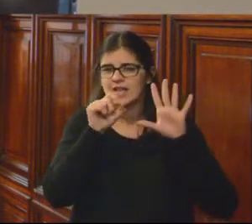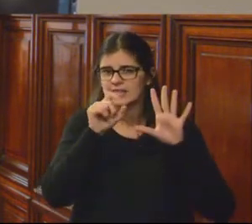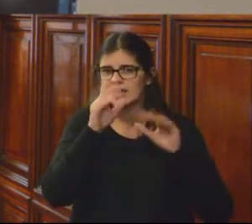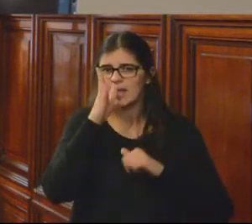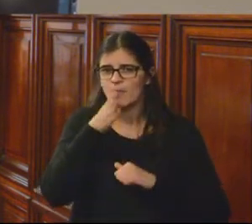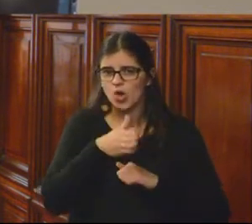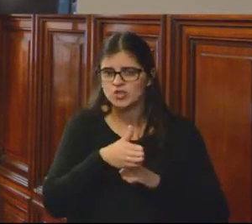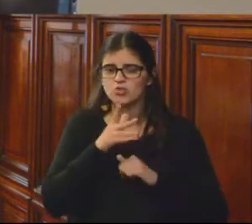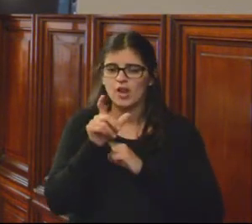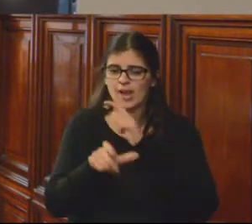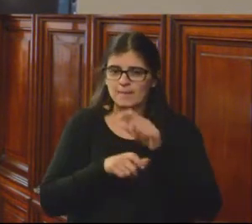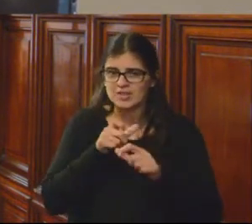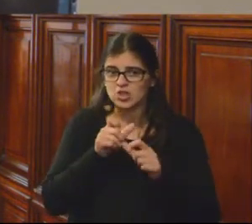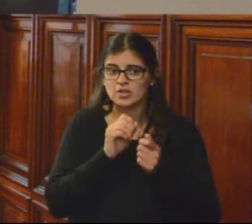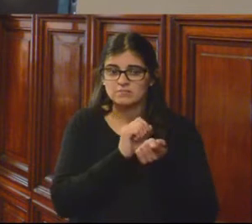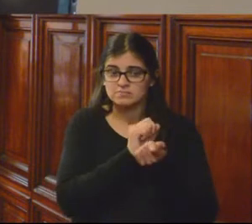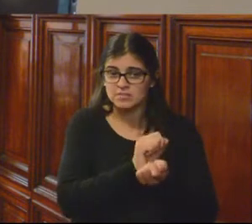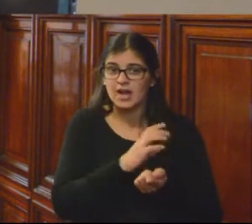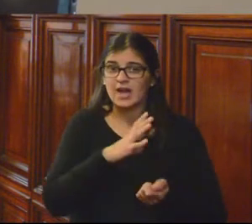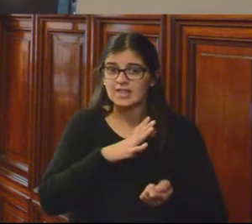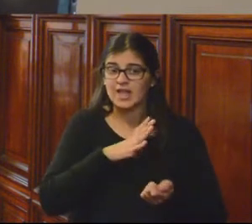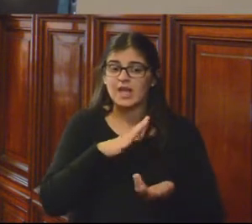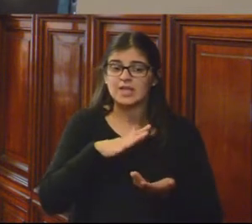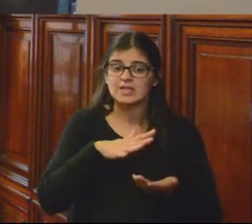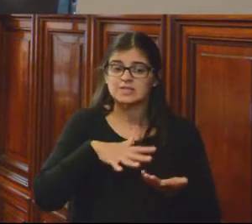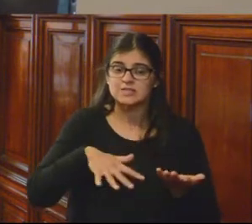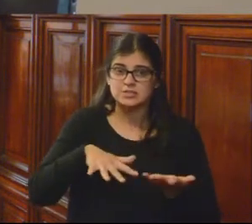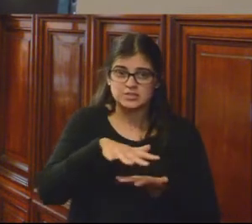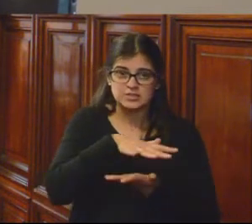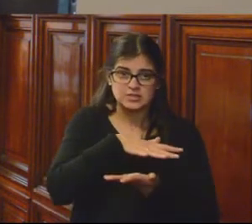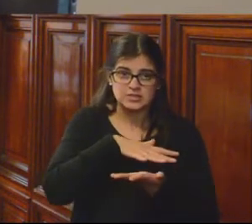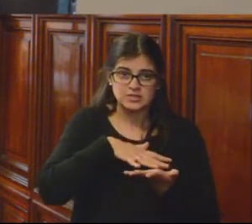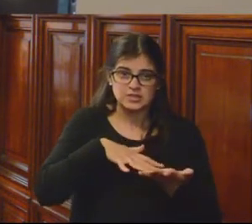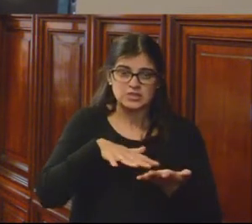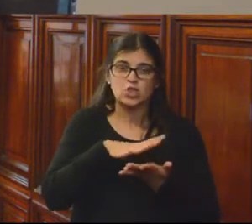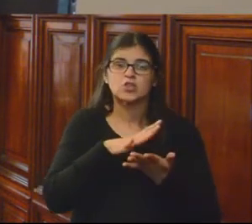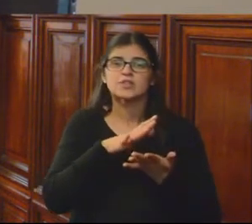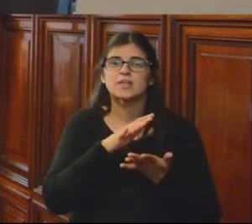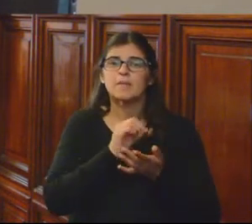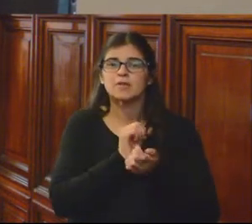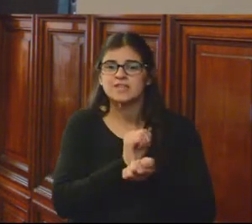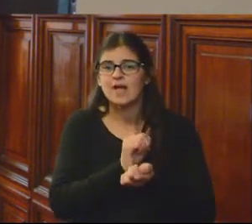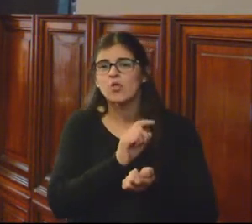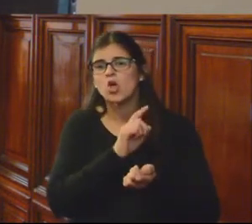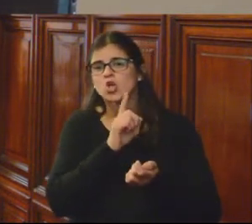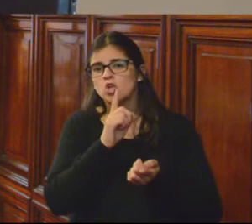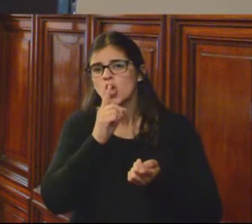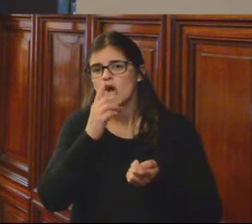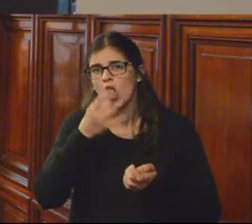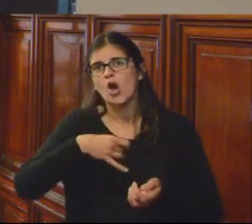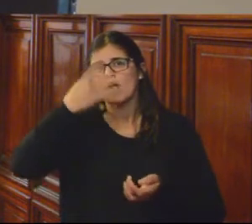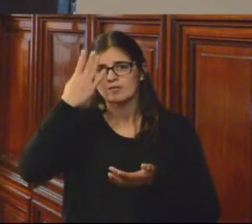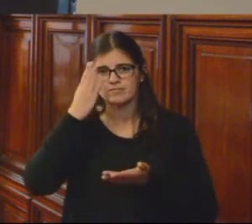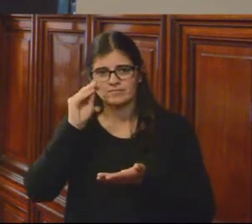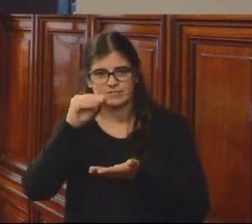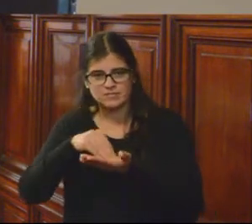70% de las personas detenidas se encuentran en condición de procesados y no condenados. ¿Está